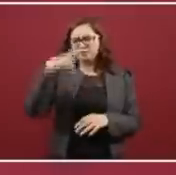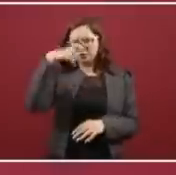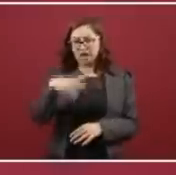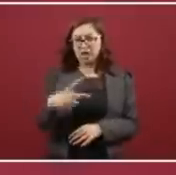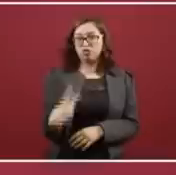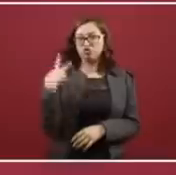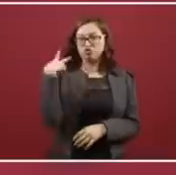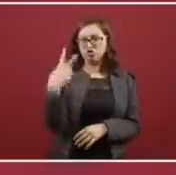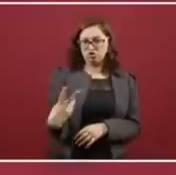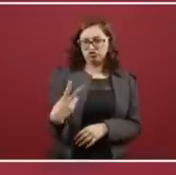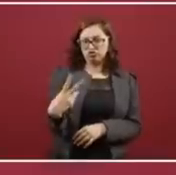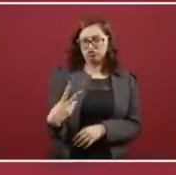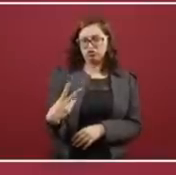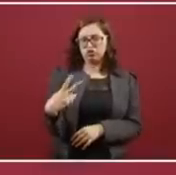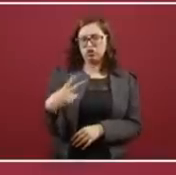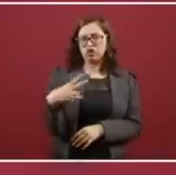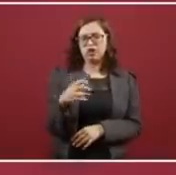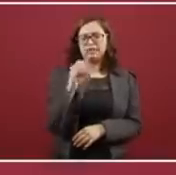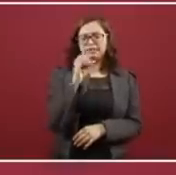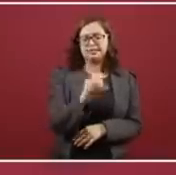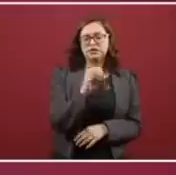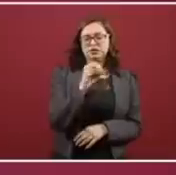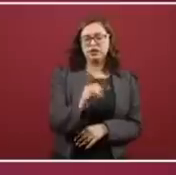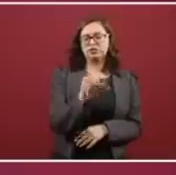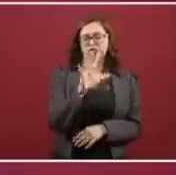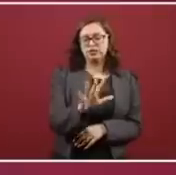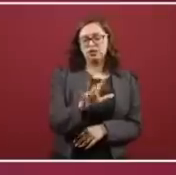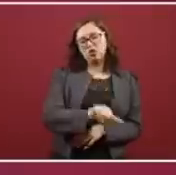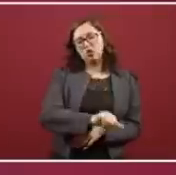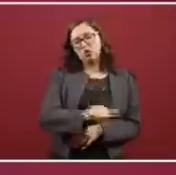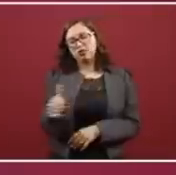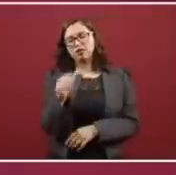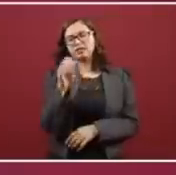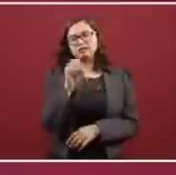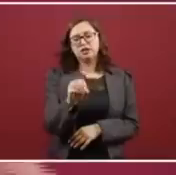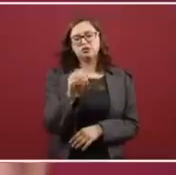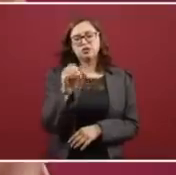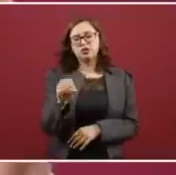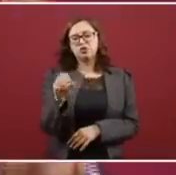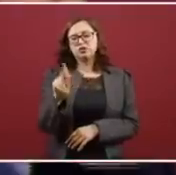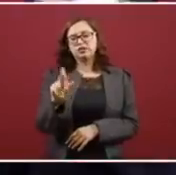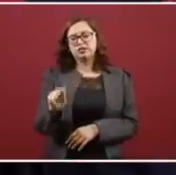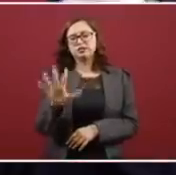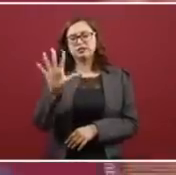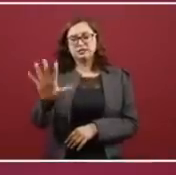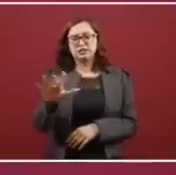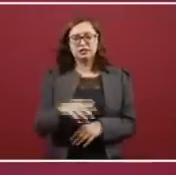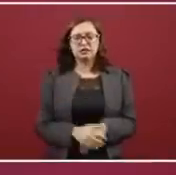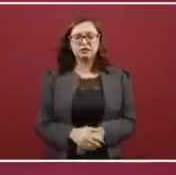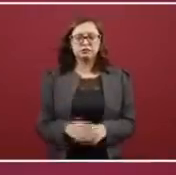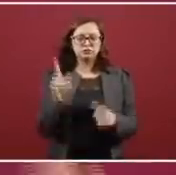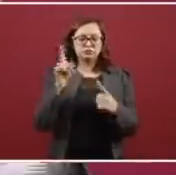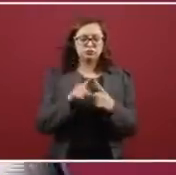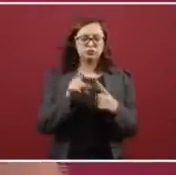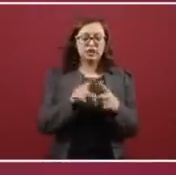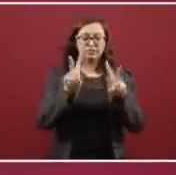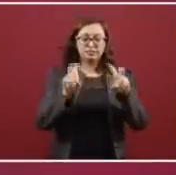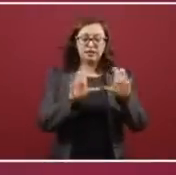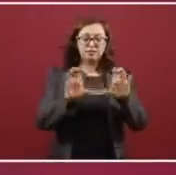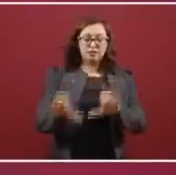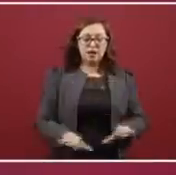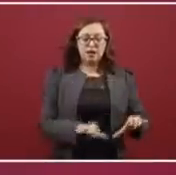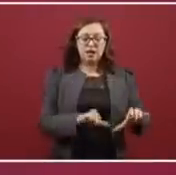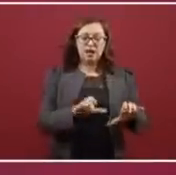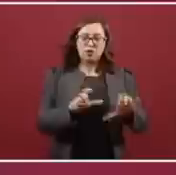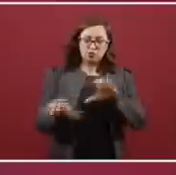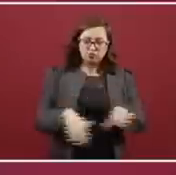oficiales mexicanas la 0 05 y las 185 una tiene que ver con el hardware y otra con el